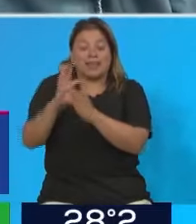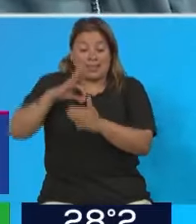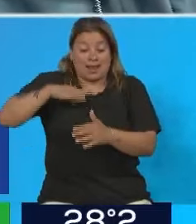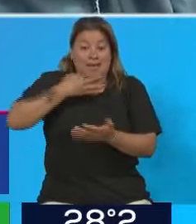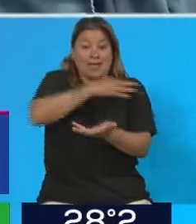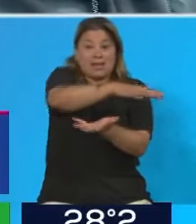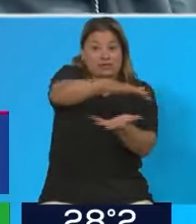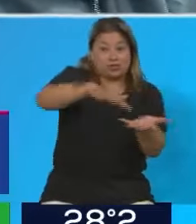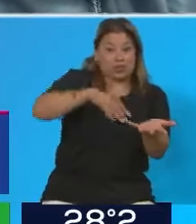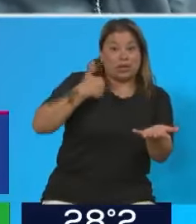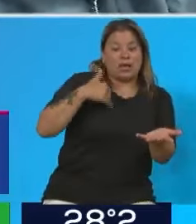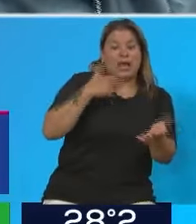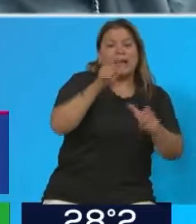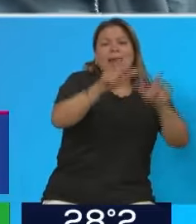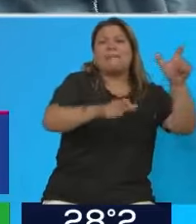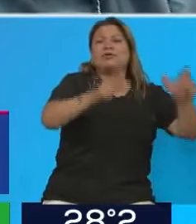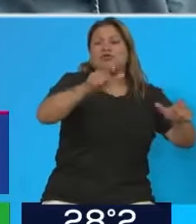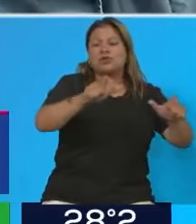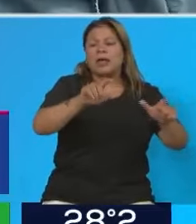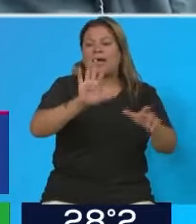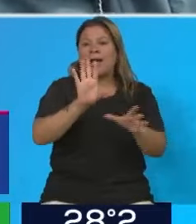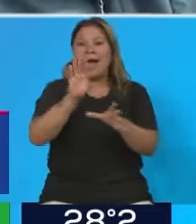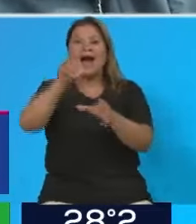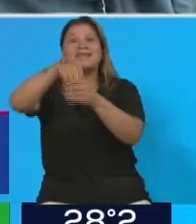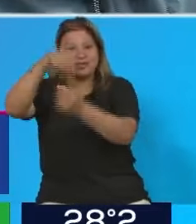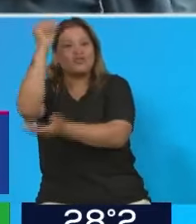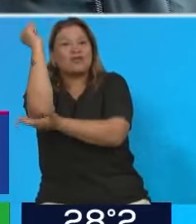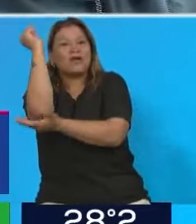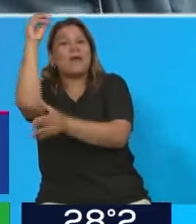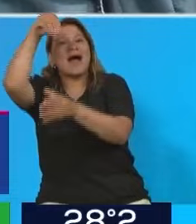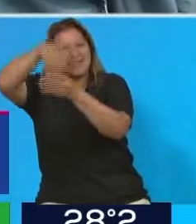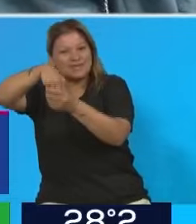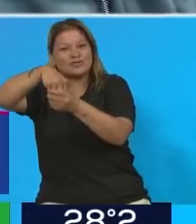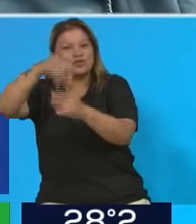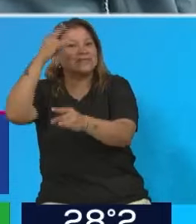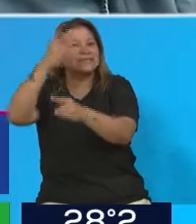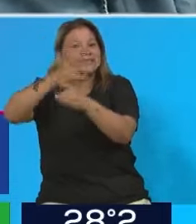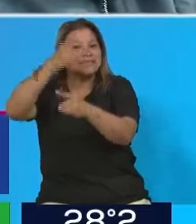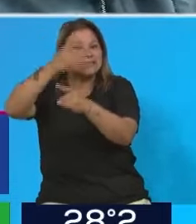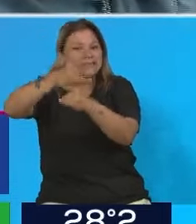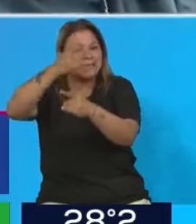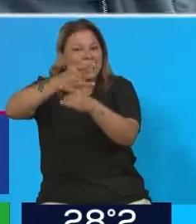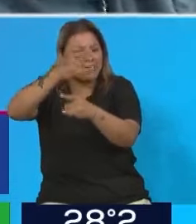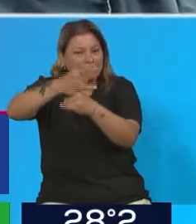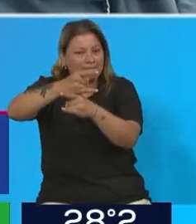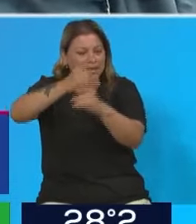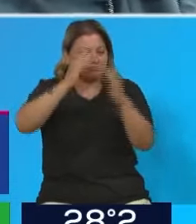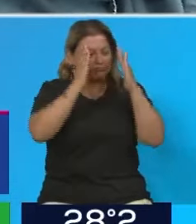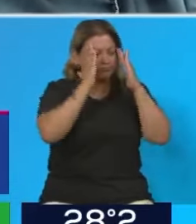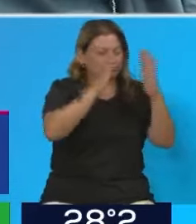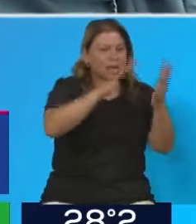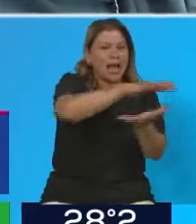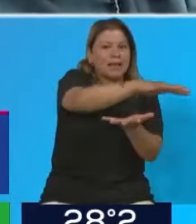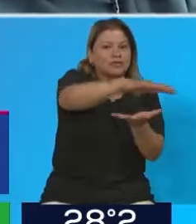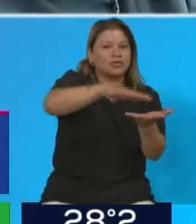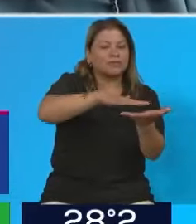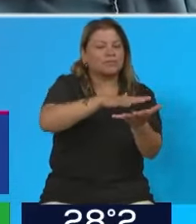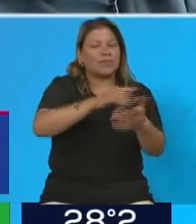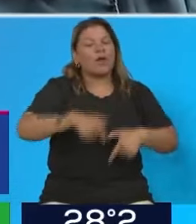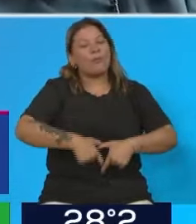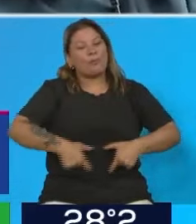pueblo la gente no se quede afuera al contrario que puedan ser incluidos siempre y tenidos en cuenta primordialmente monseñor